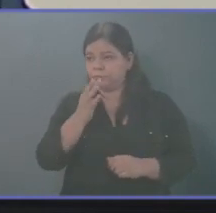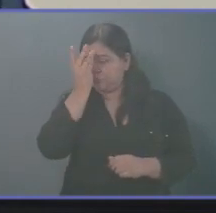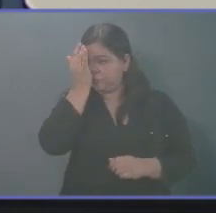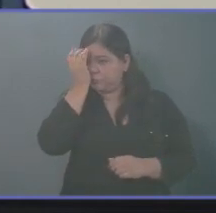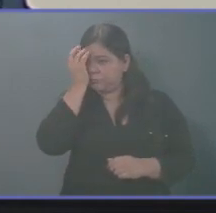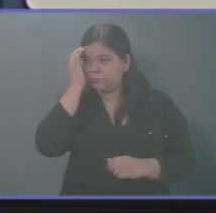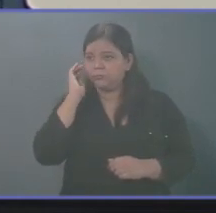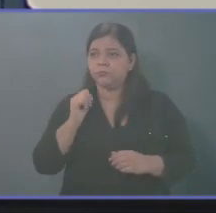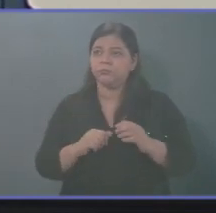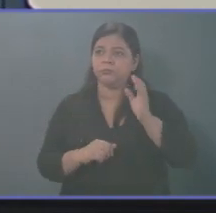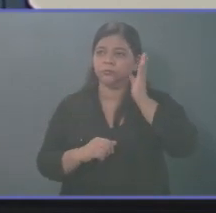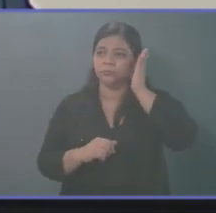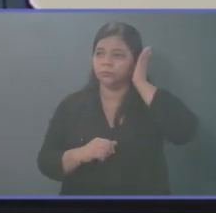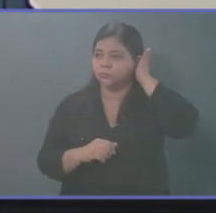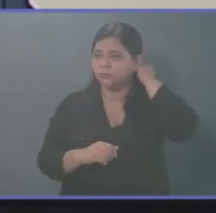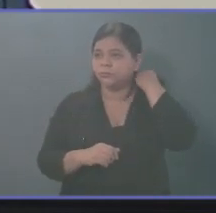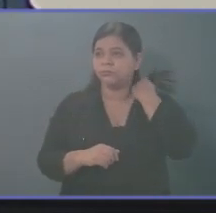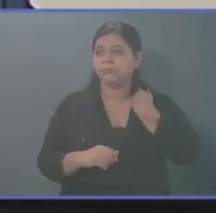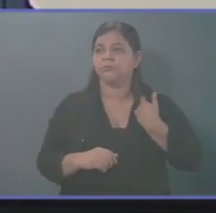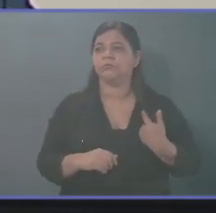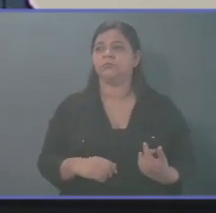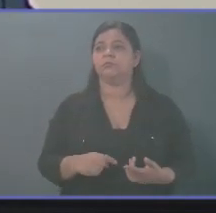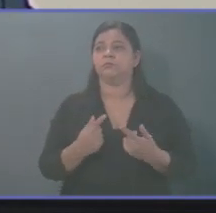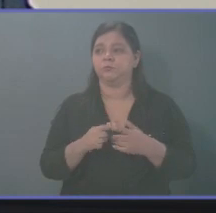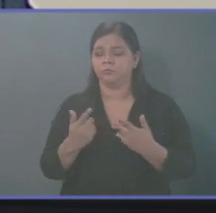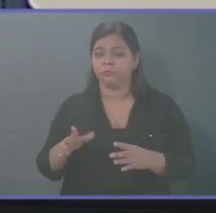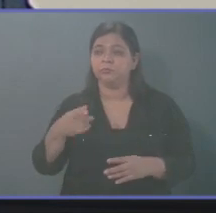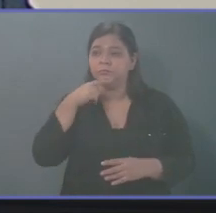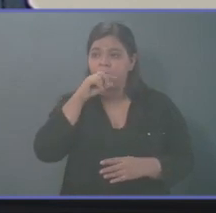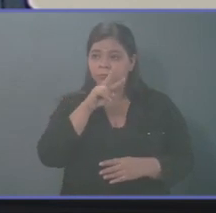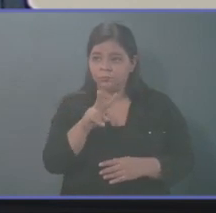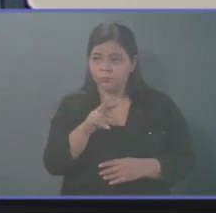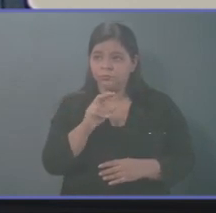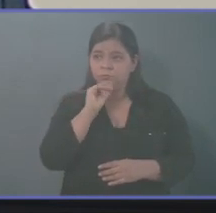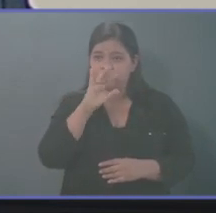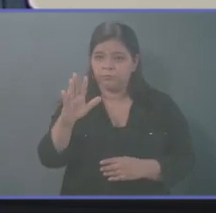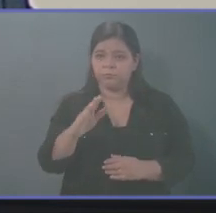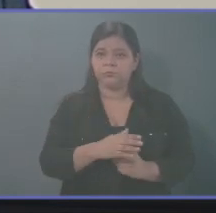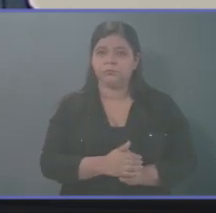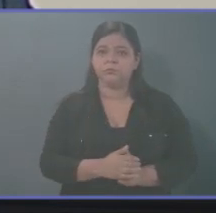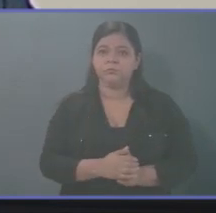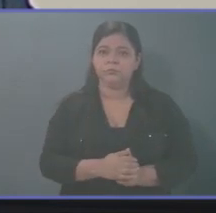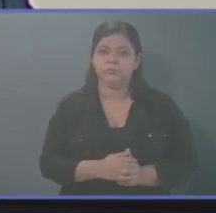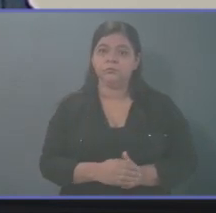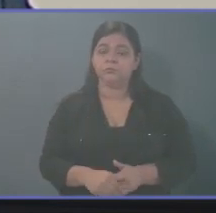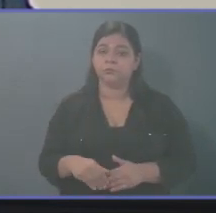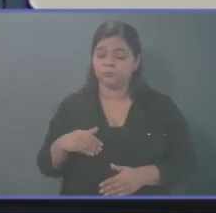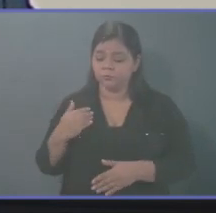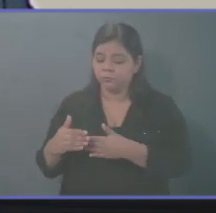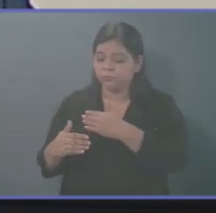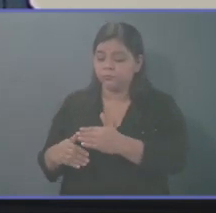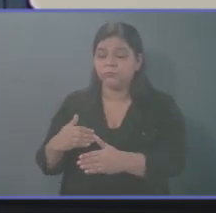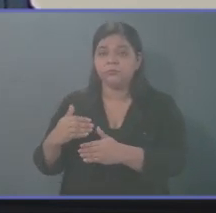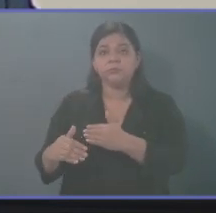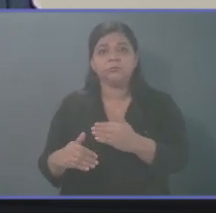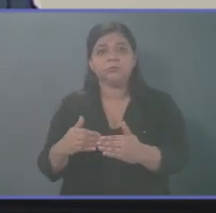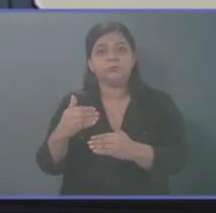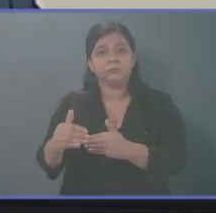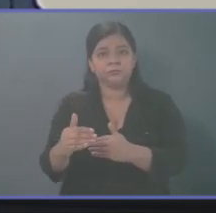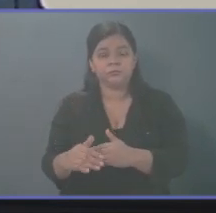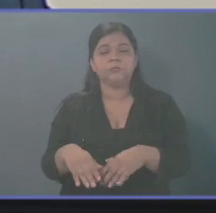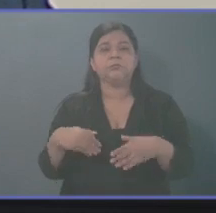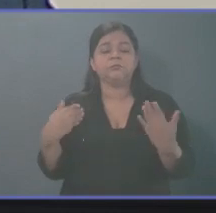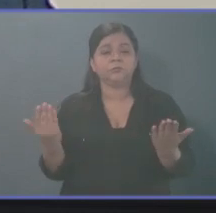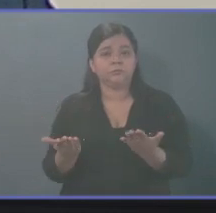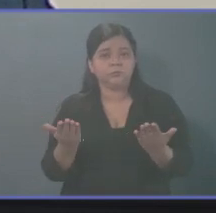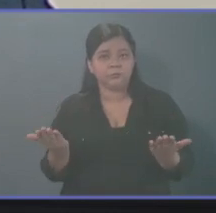incertidumbre. El FMLN también está planteando que este proceso se haga